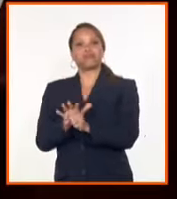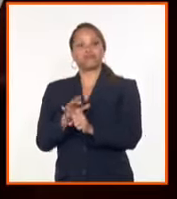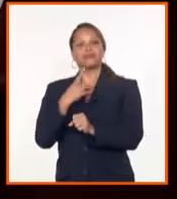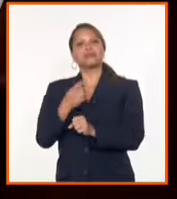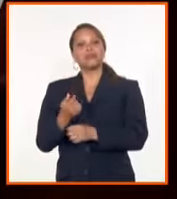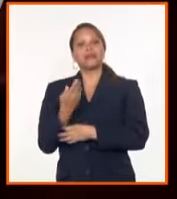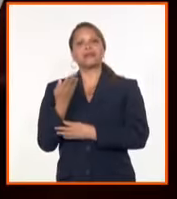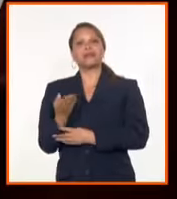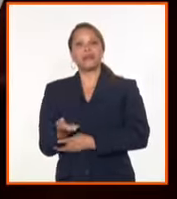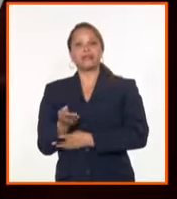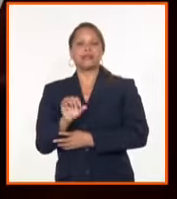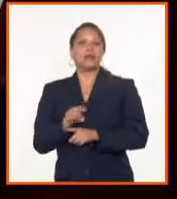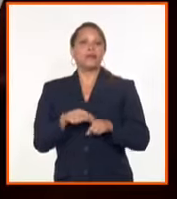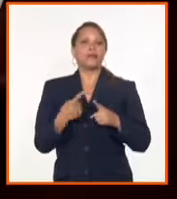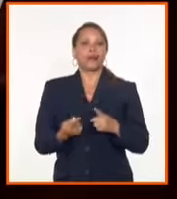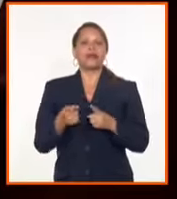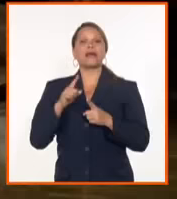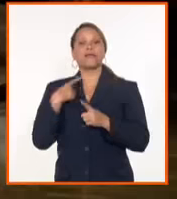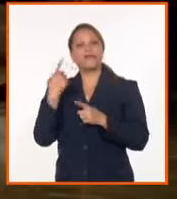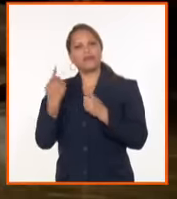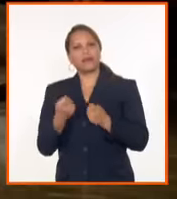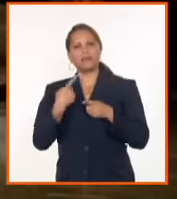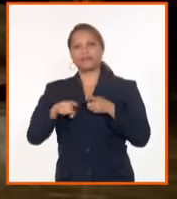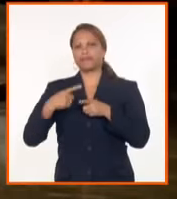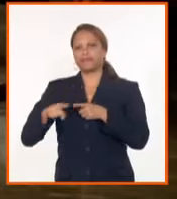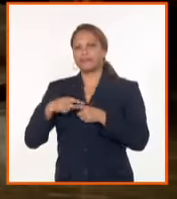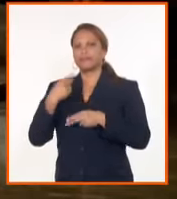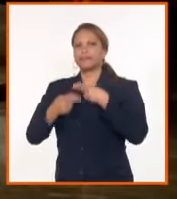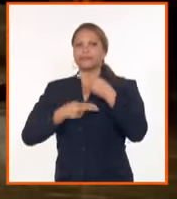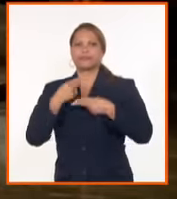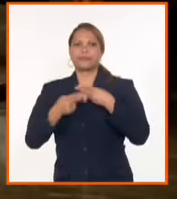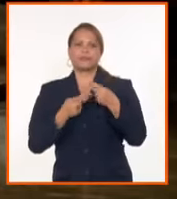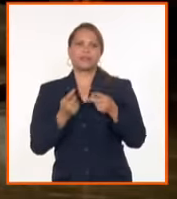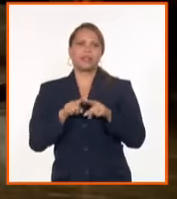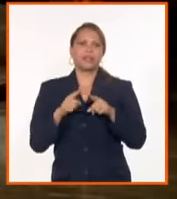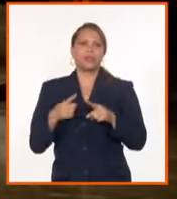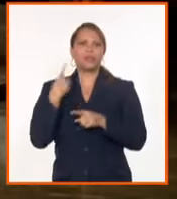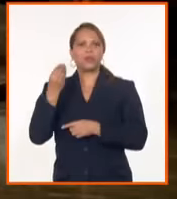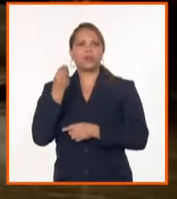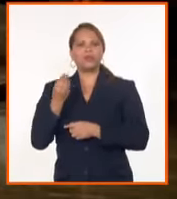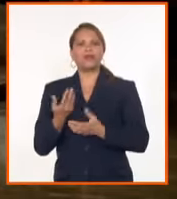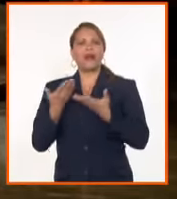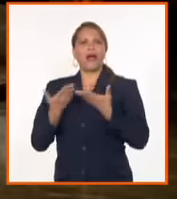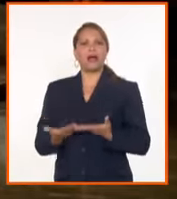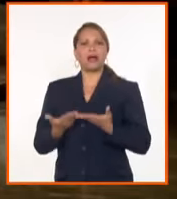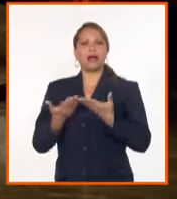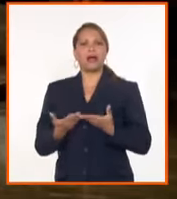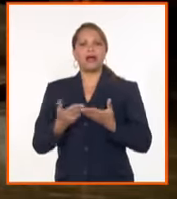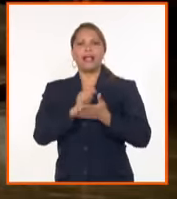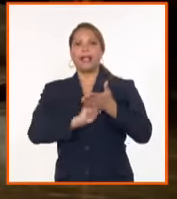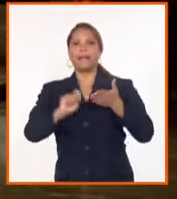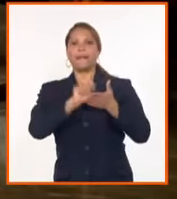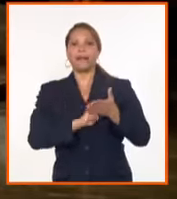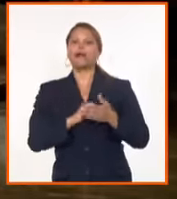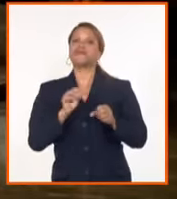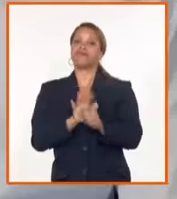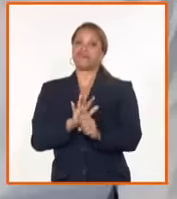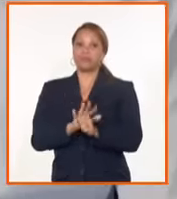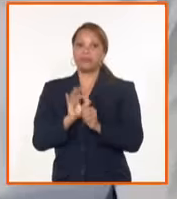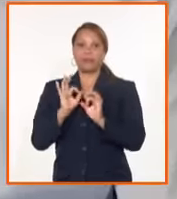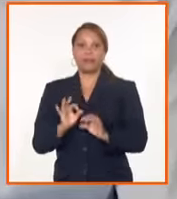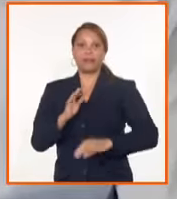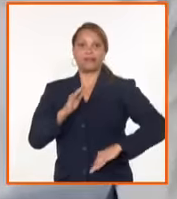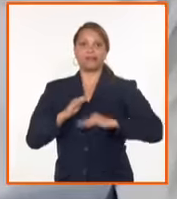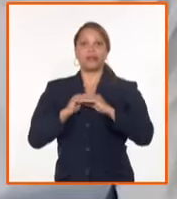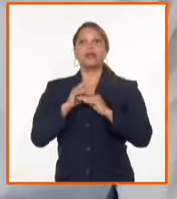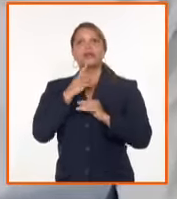exigente, porque hay mucho por hacer, pero no creo que es sobrecargada la agenda. La agenda está llena y es la agenda con la que yo he estado